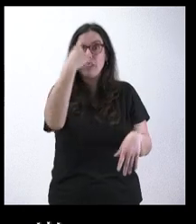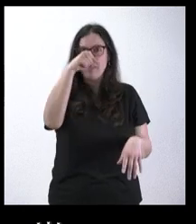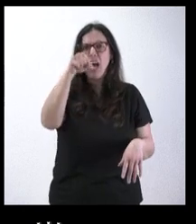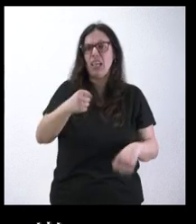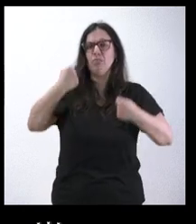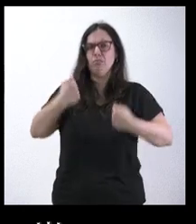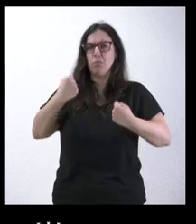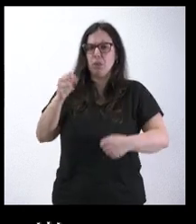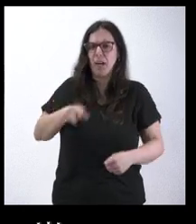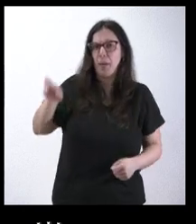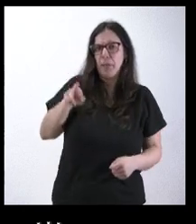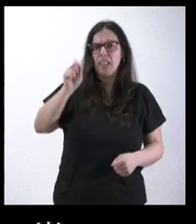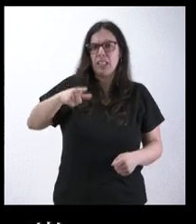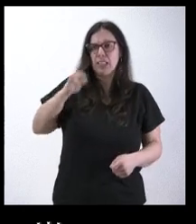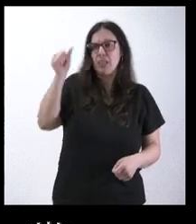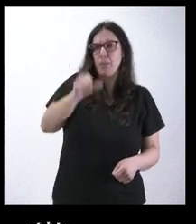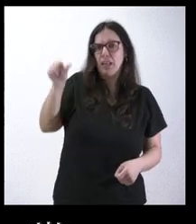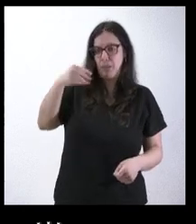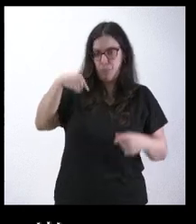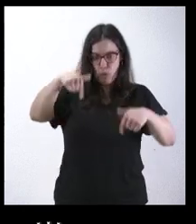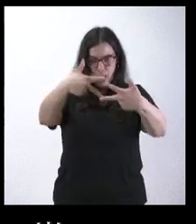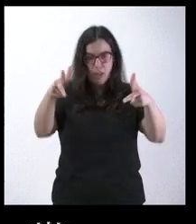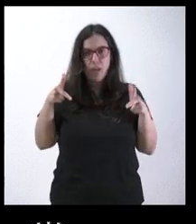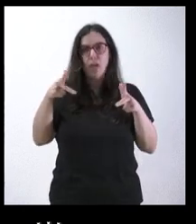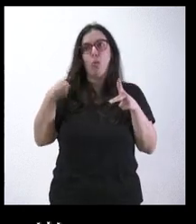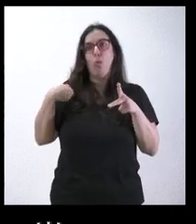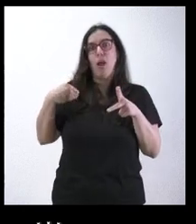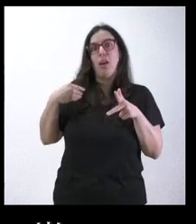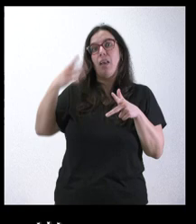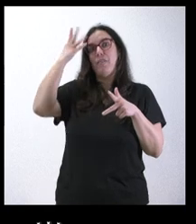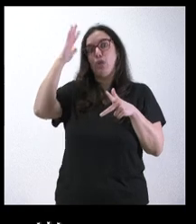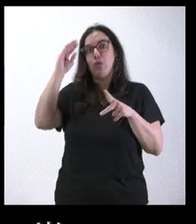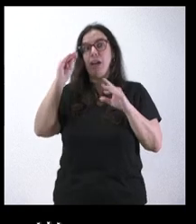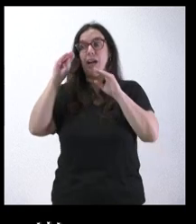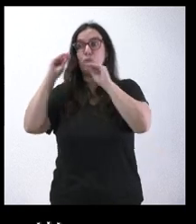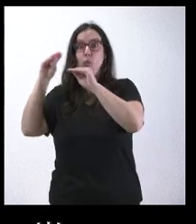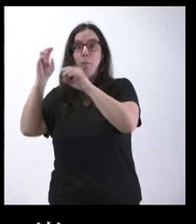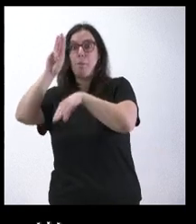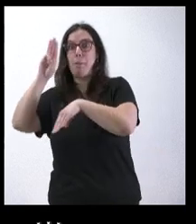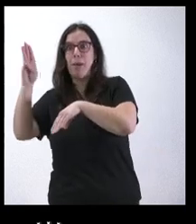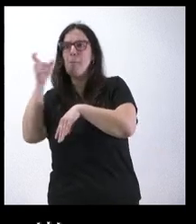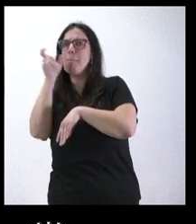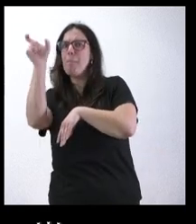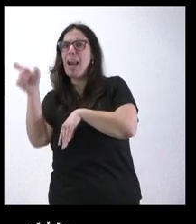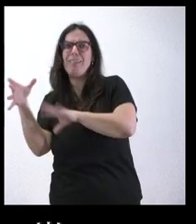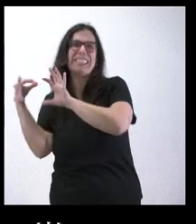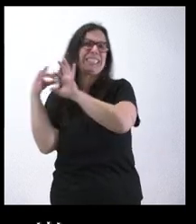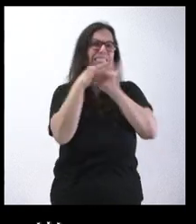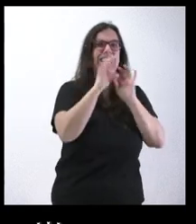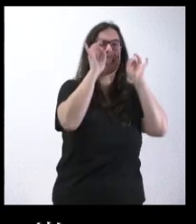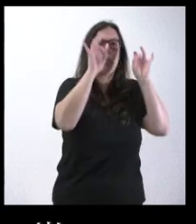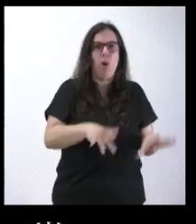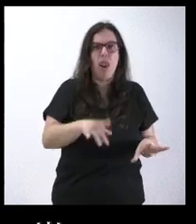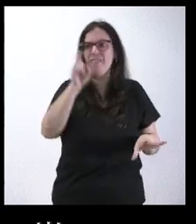en esta sala de prensa el mismo argumentario del PP no el suyo del PP hay palabras que son calcadas de las que ha dicho